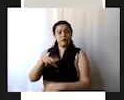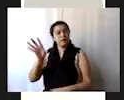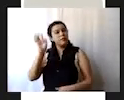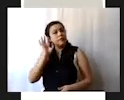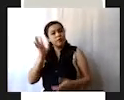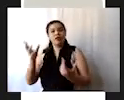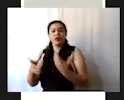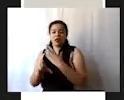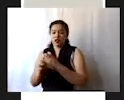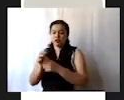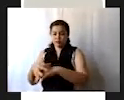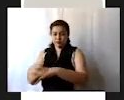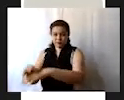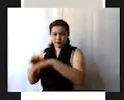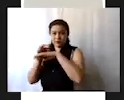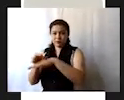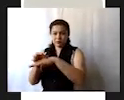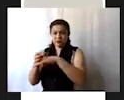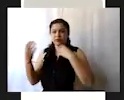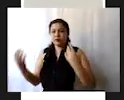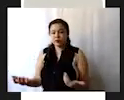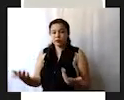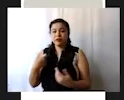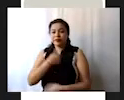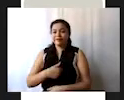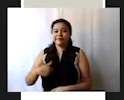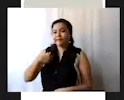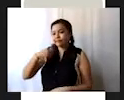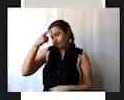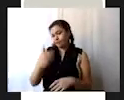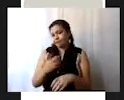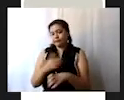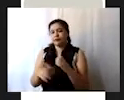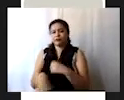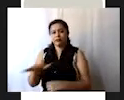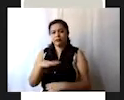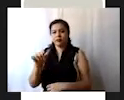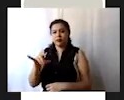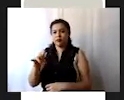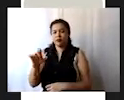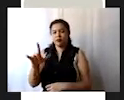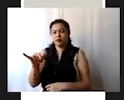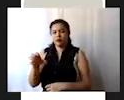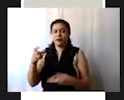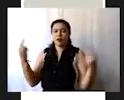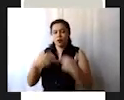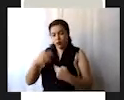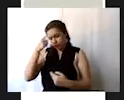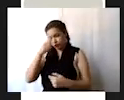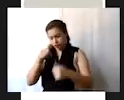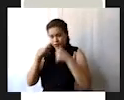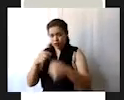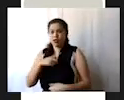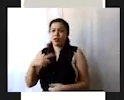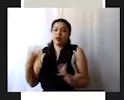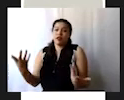todo aquellos hechos que desgraciadamente se relacionan con cuestiones ambientales urgentes que tenemos que atender. En